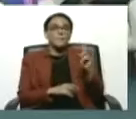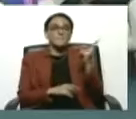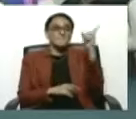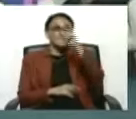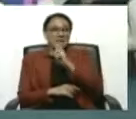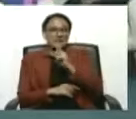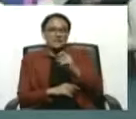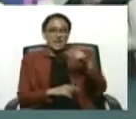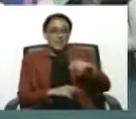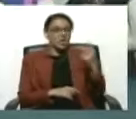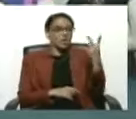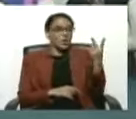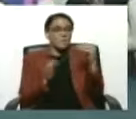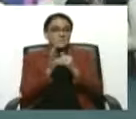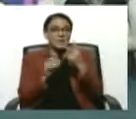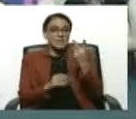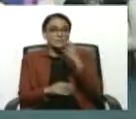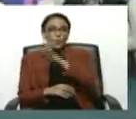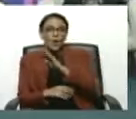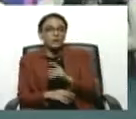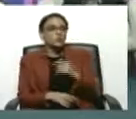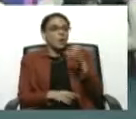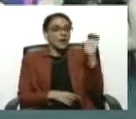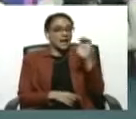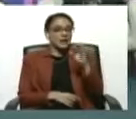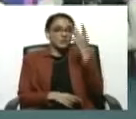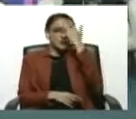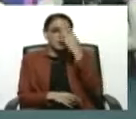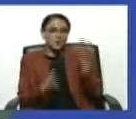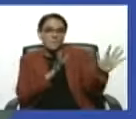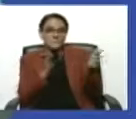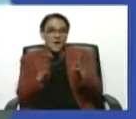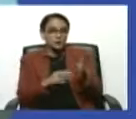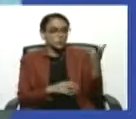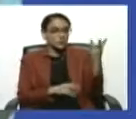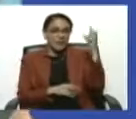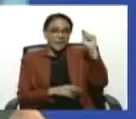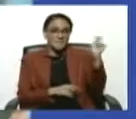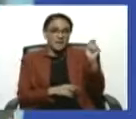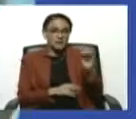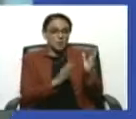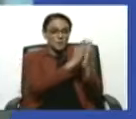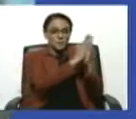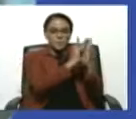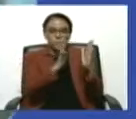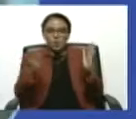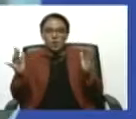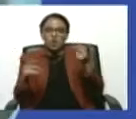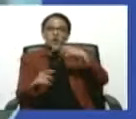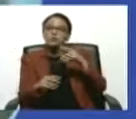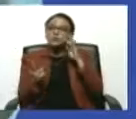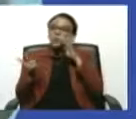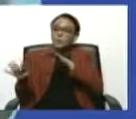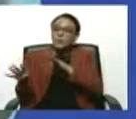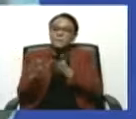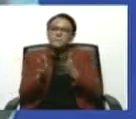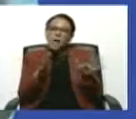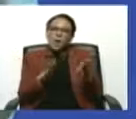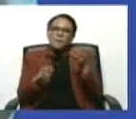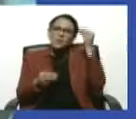2024 proyectaba CEPAL y Fondo Monetario que Venezuela este año va a crecer 4%.